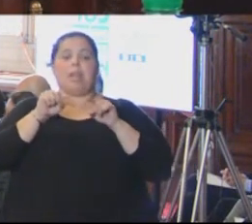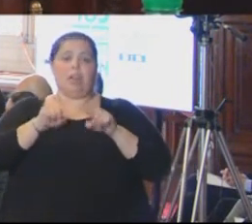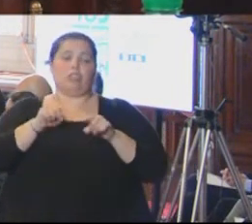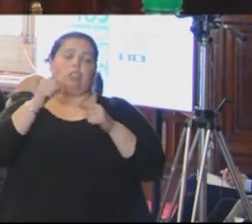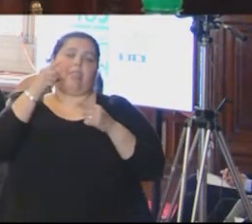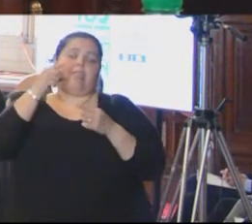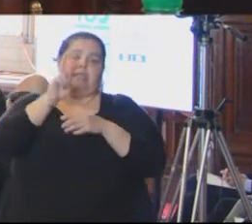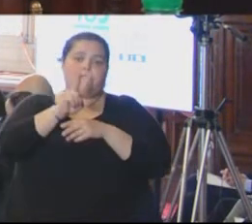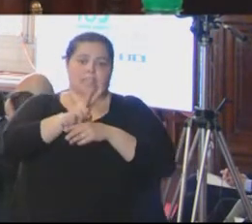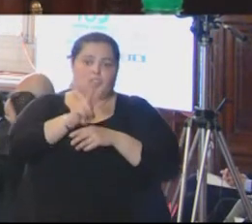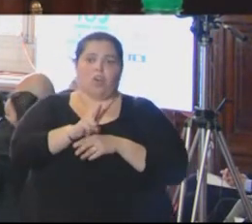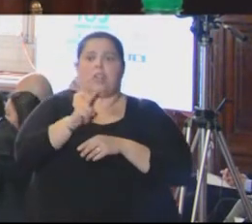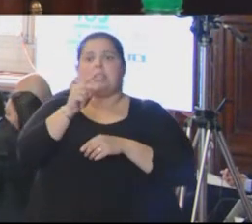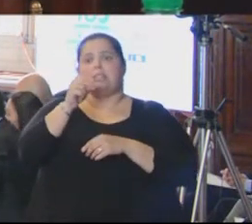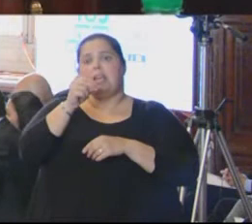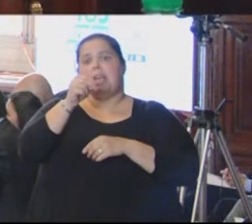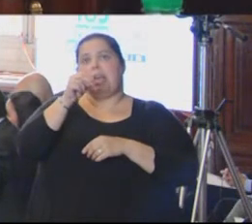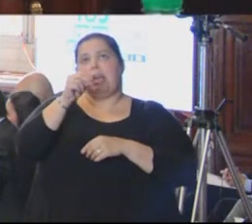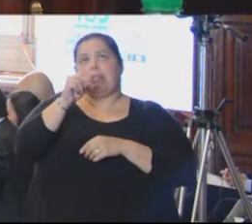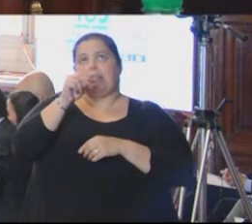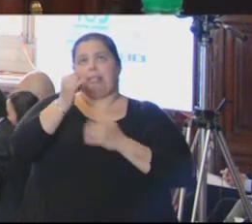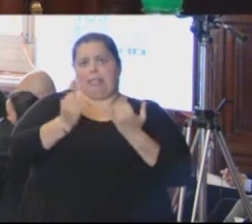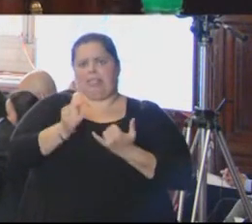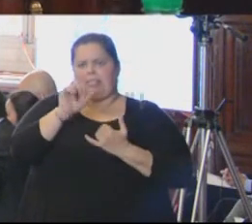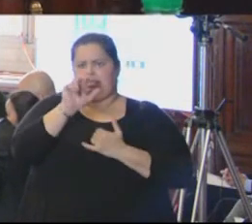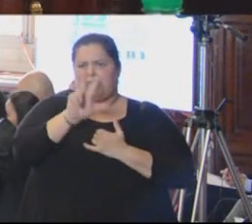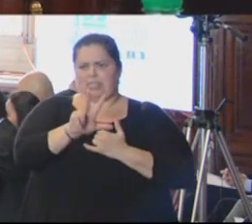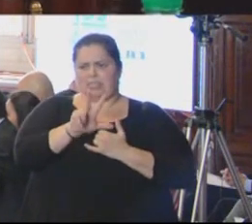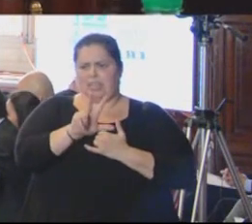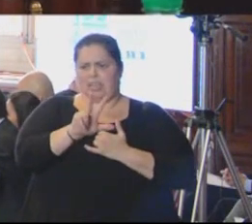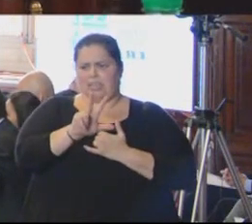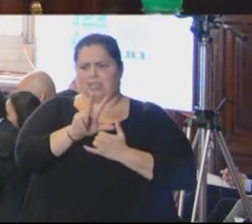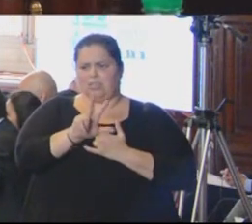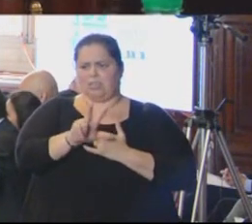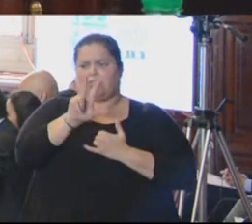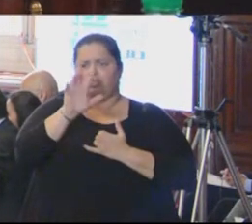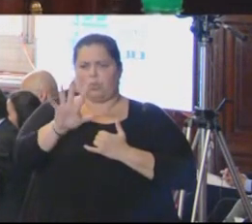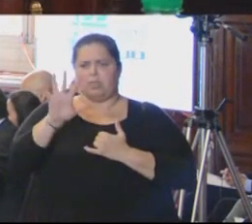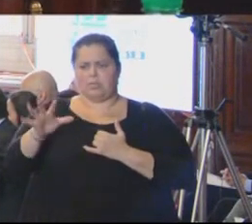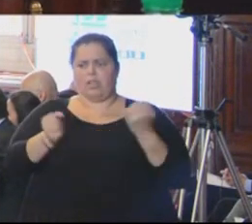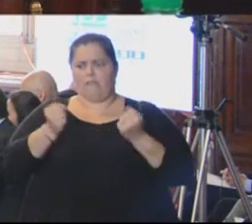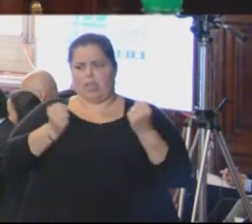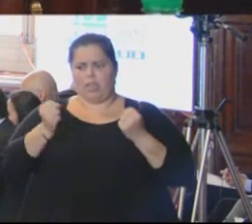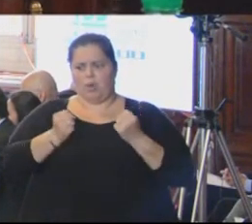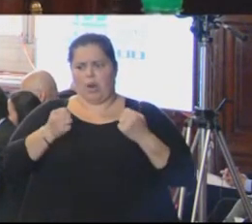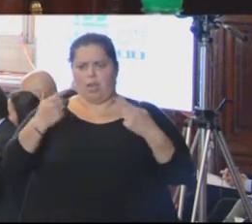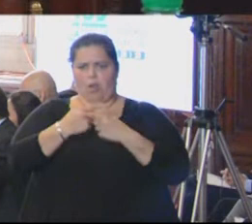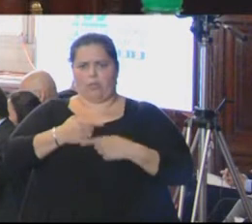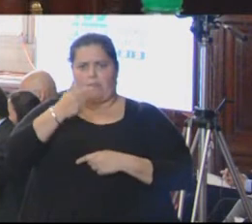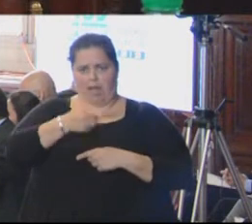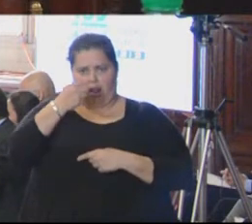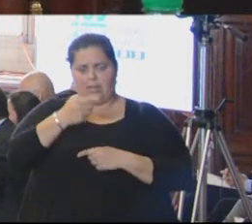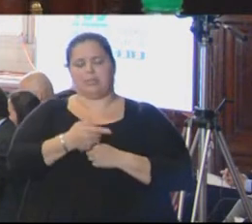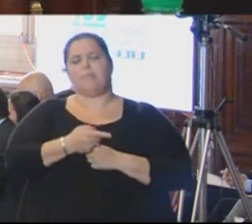humanos 355 vehículos blindados, 594 vehículos convencionales,